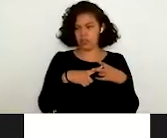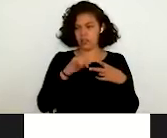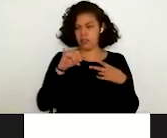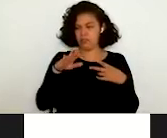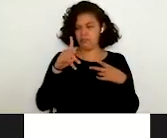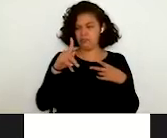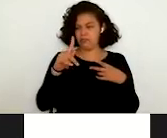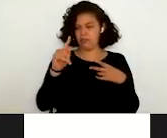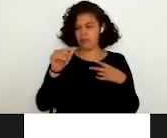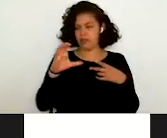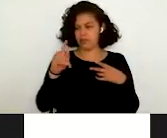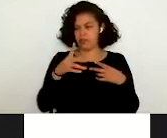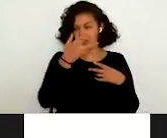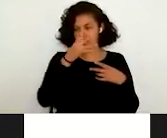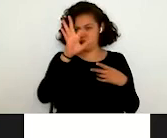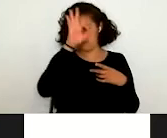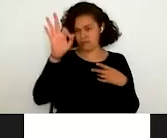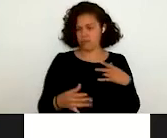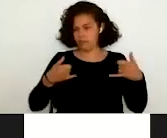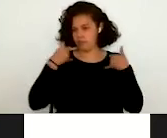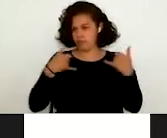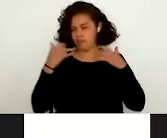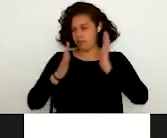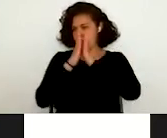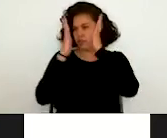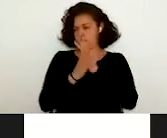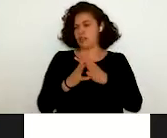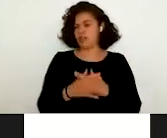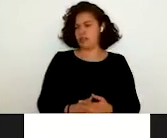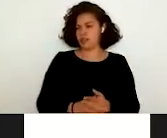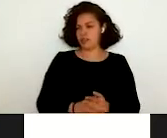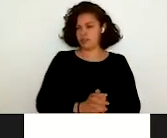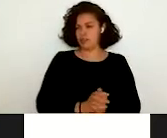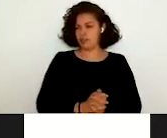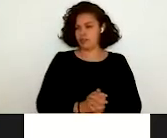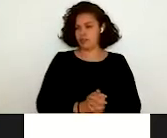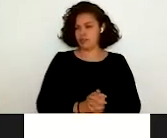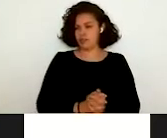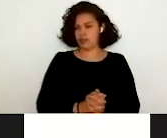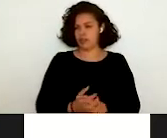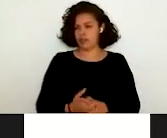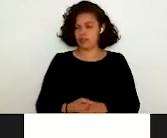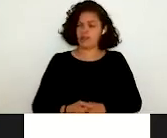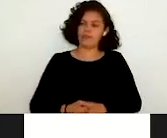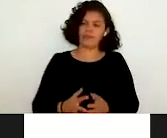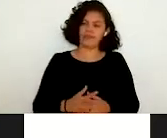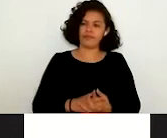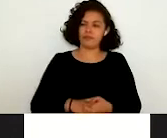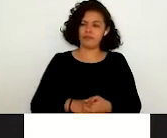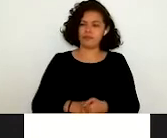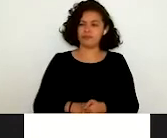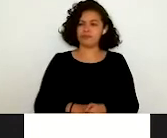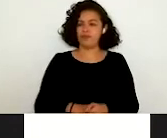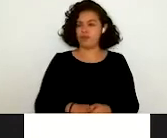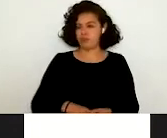el 25% de los jóvenes participen, y una meta que nos está hablando del lapso o del tiempo